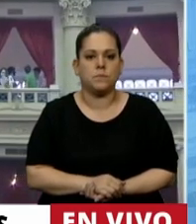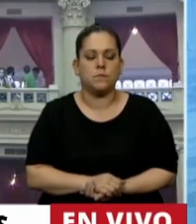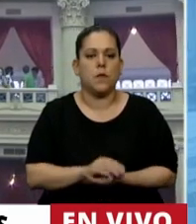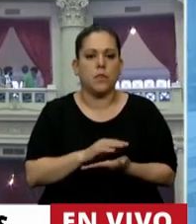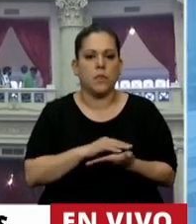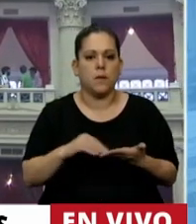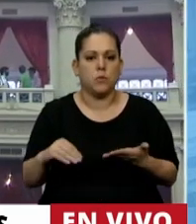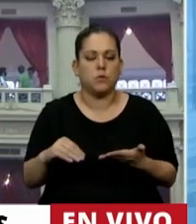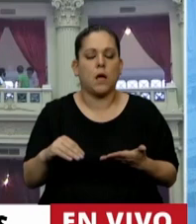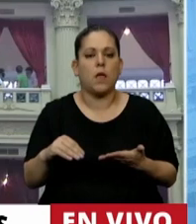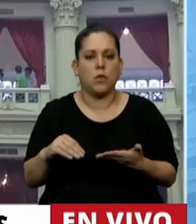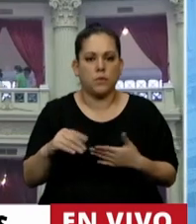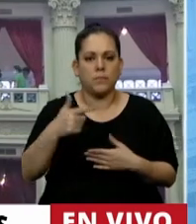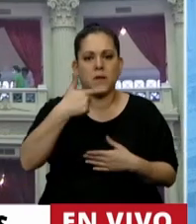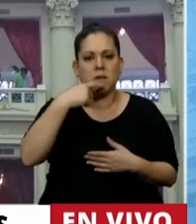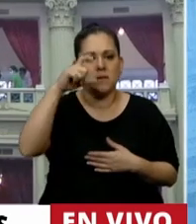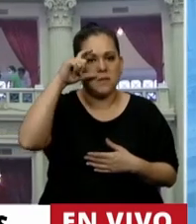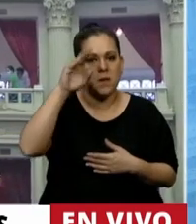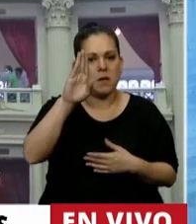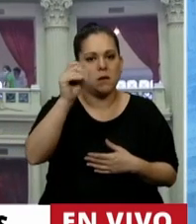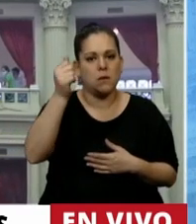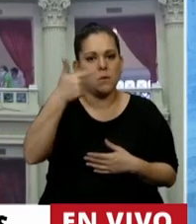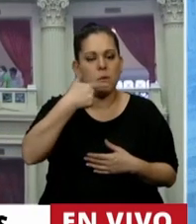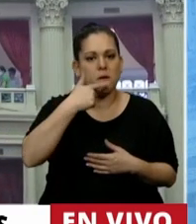diputado sebastián salvador